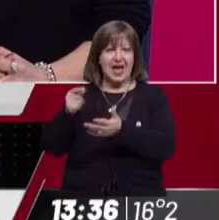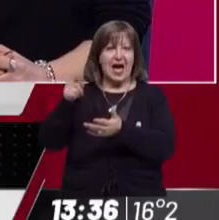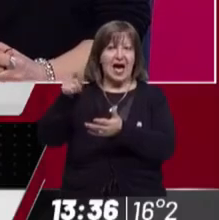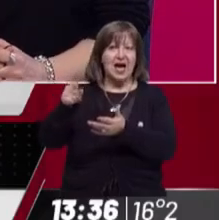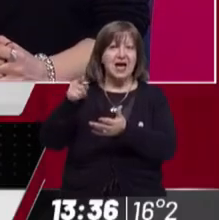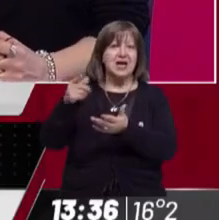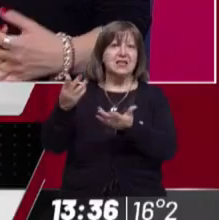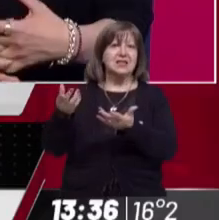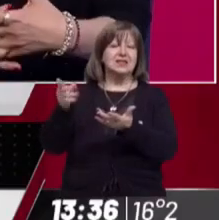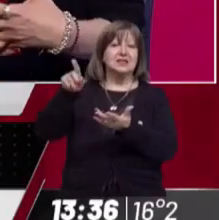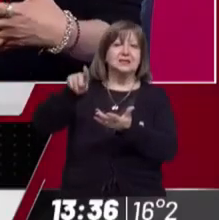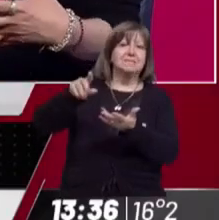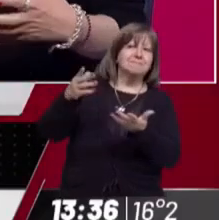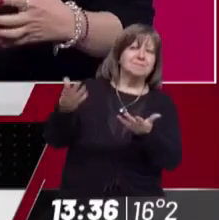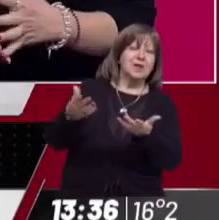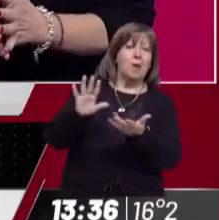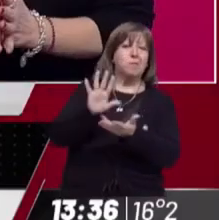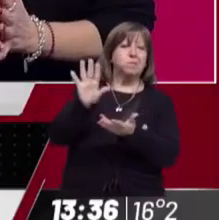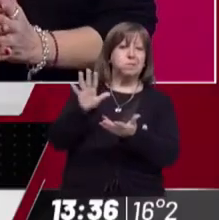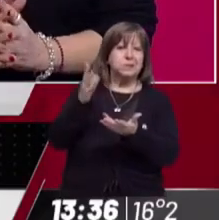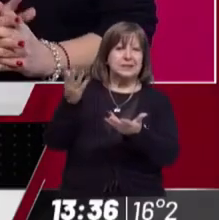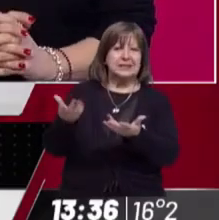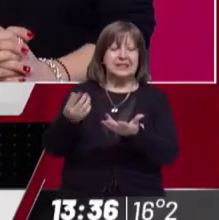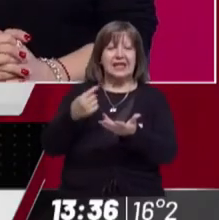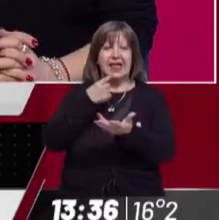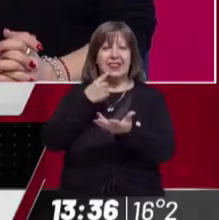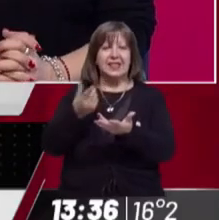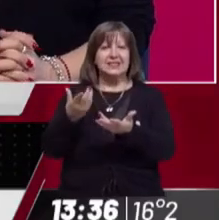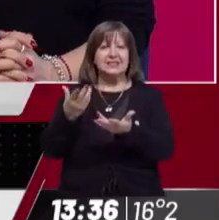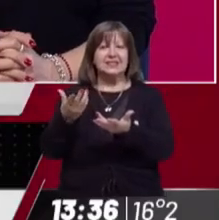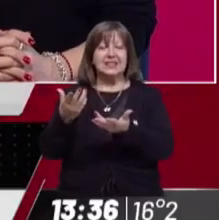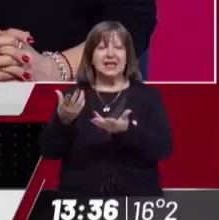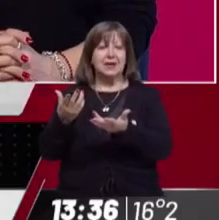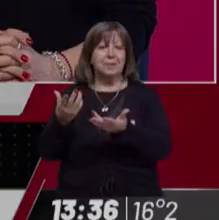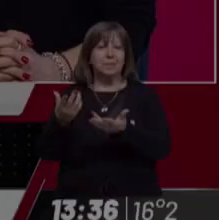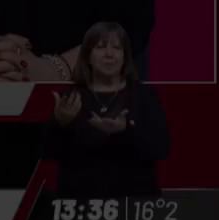blanco que sea un poquito menos liberal que ella, todavía no lo han encontrado.